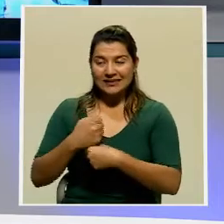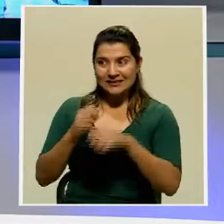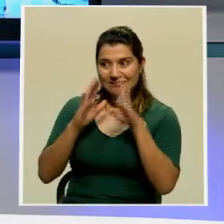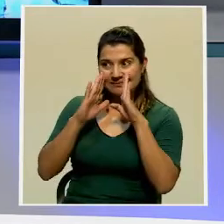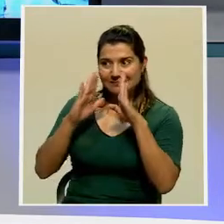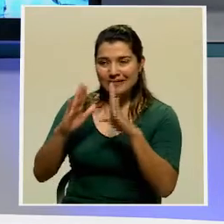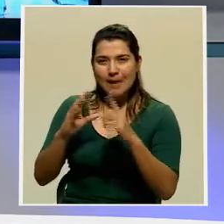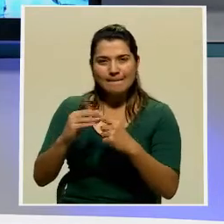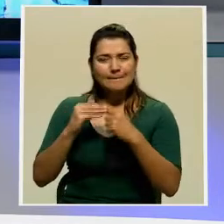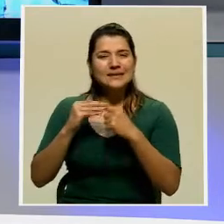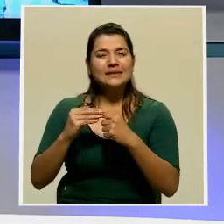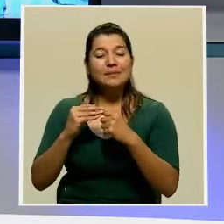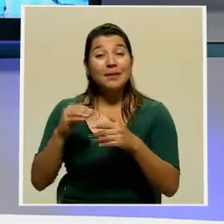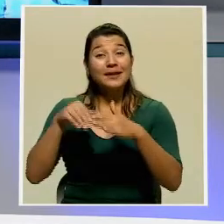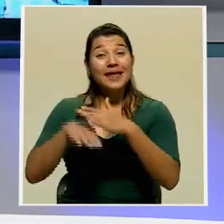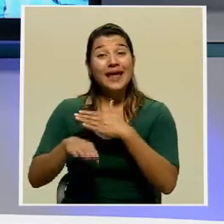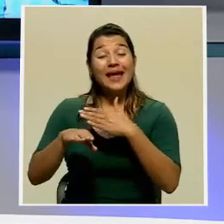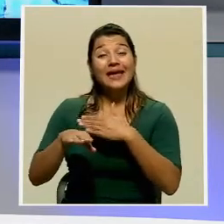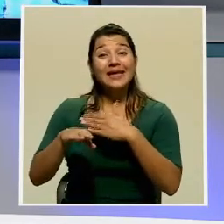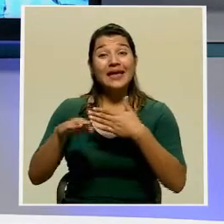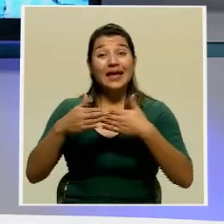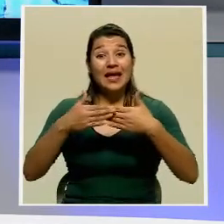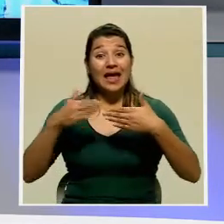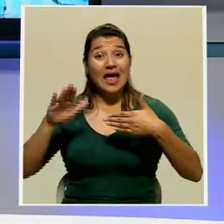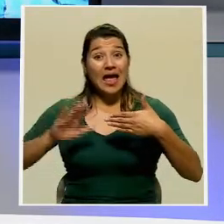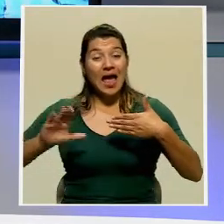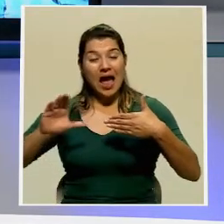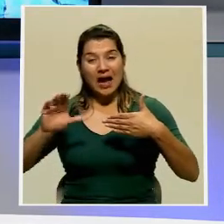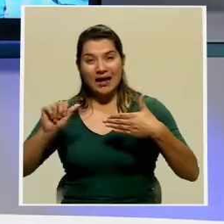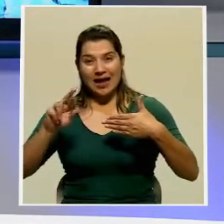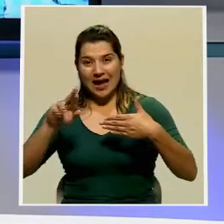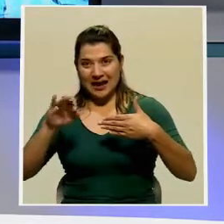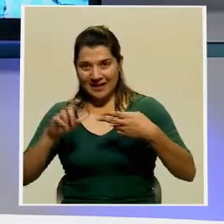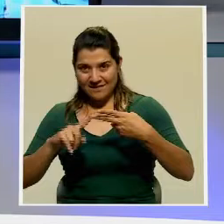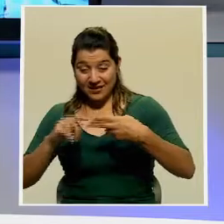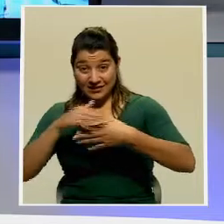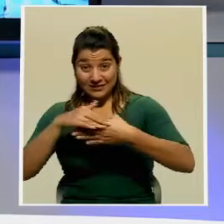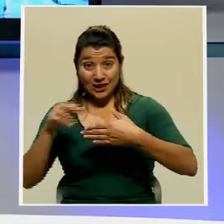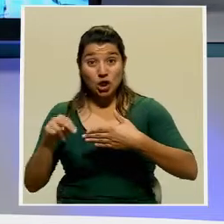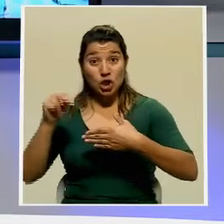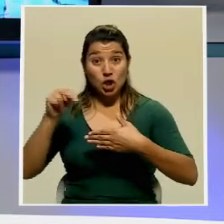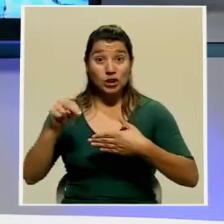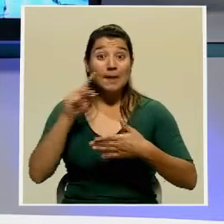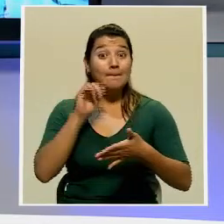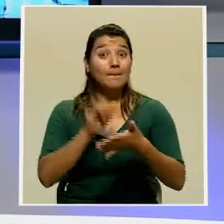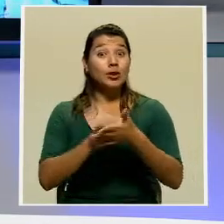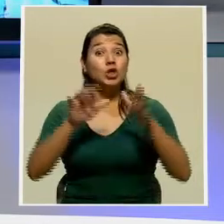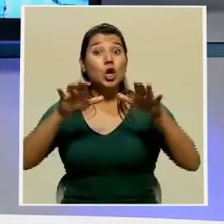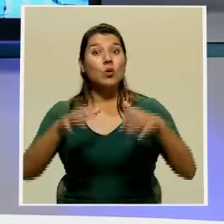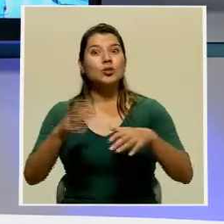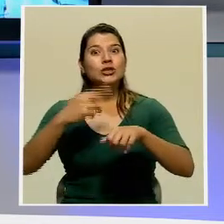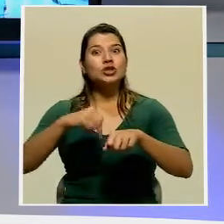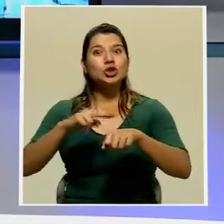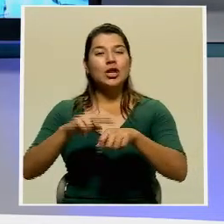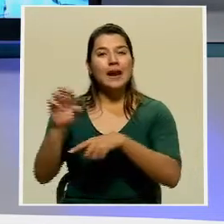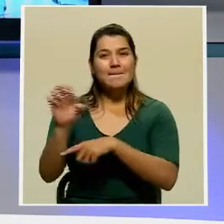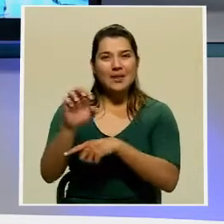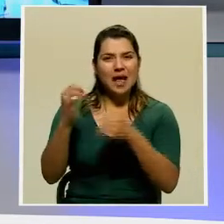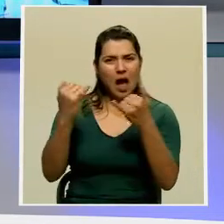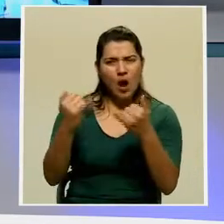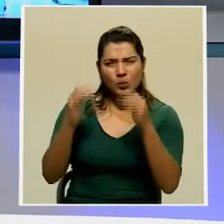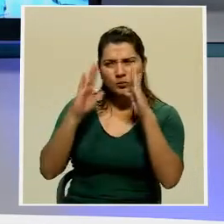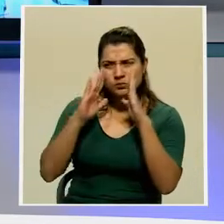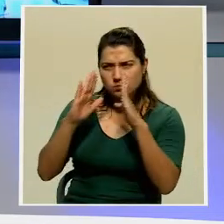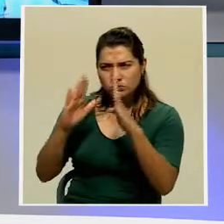todo en el Caribe y en la zona norte. La Comisión Nacional de Emergencias mantiene en esos